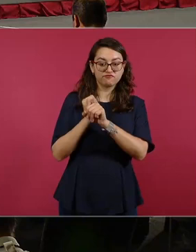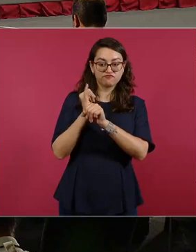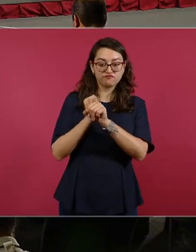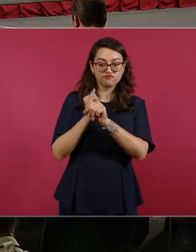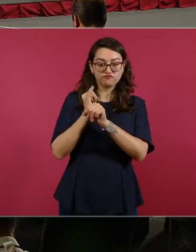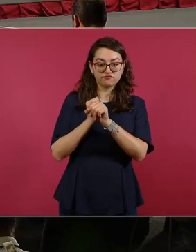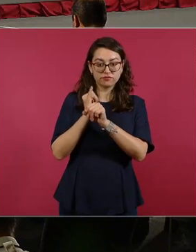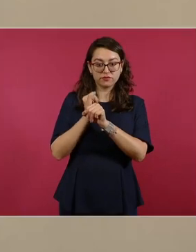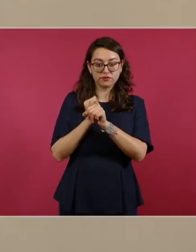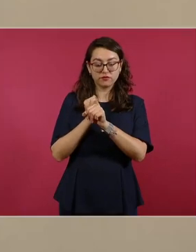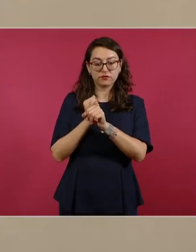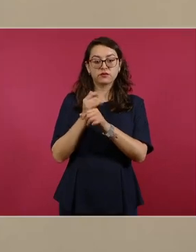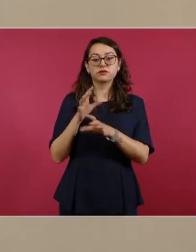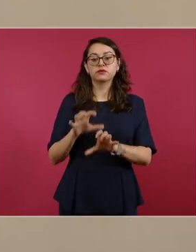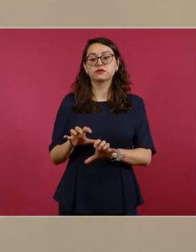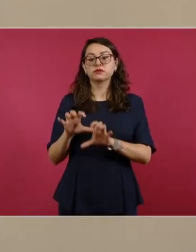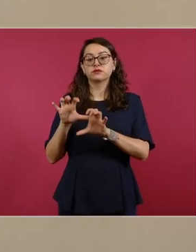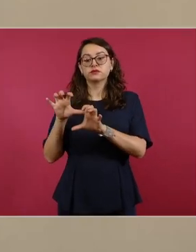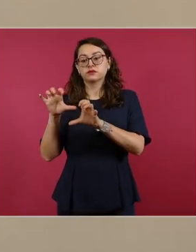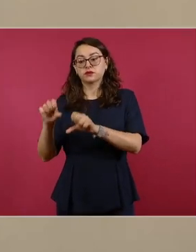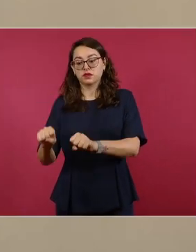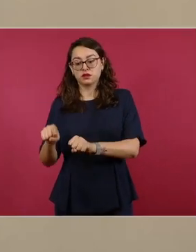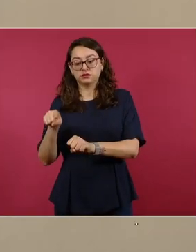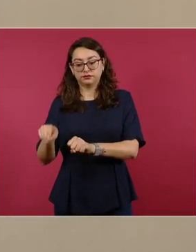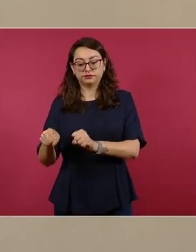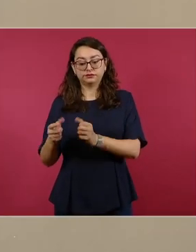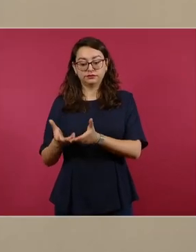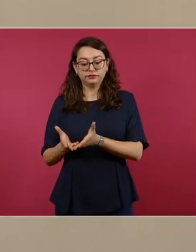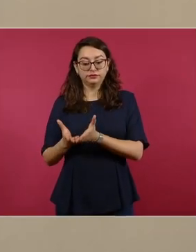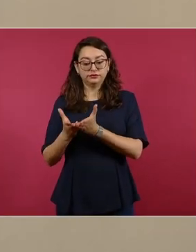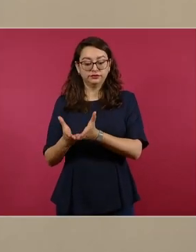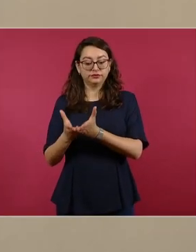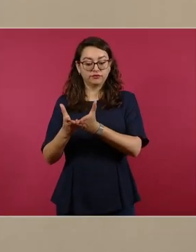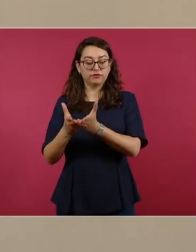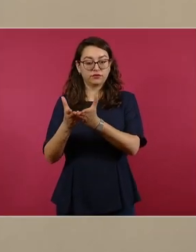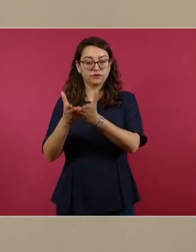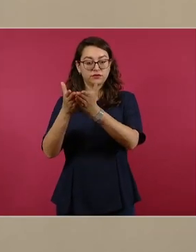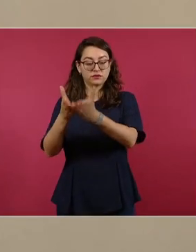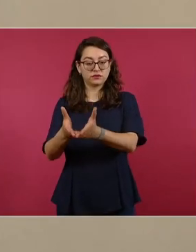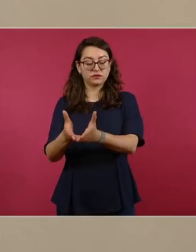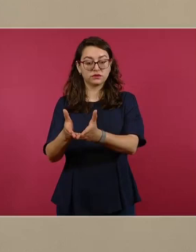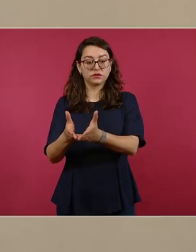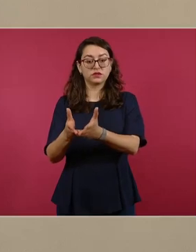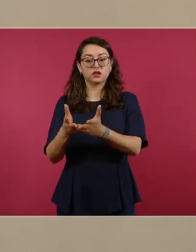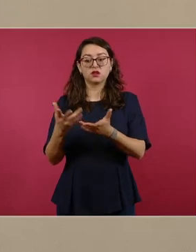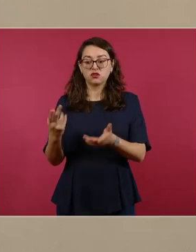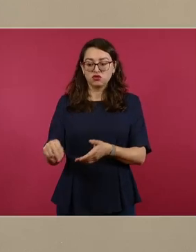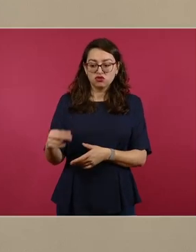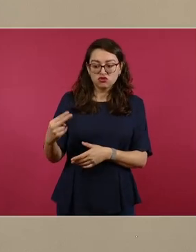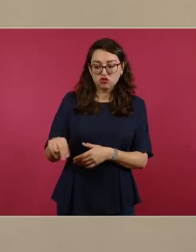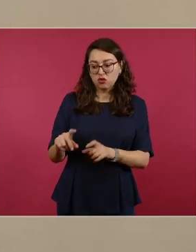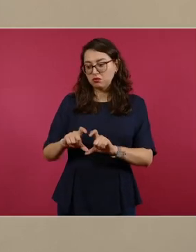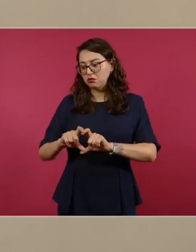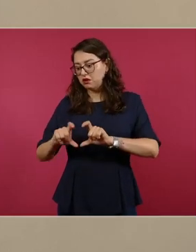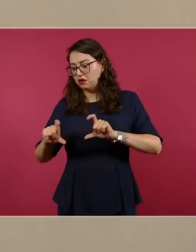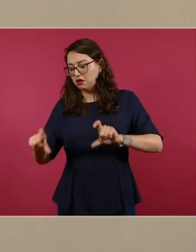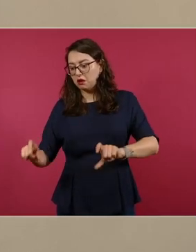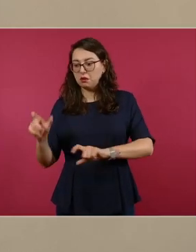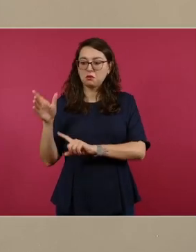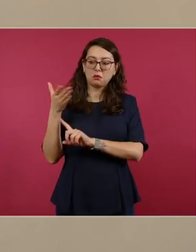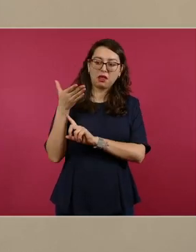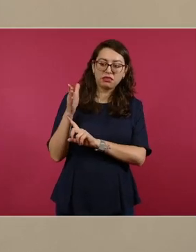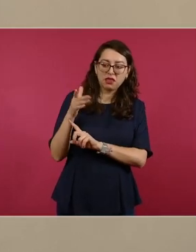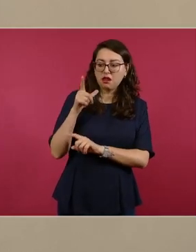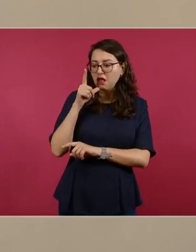Fiscalía General de República, los detenidos viajaban a bordo de una embarcación con dos motores fuera de borda, sin nombre, sin matrícula y sin bandera o